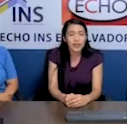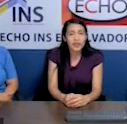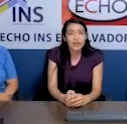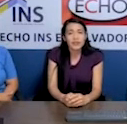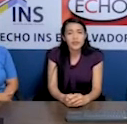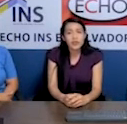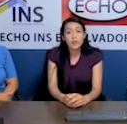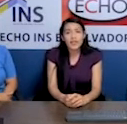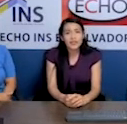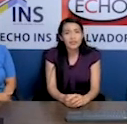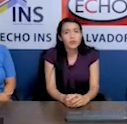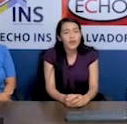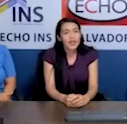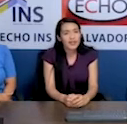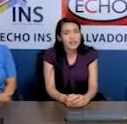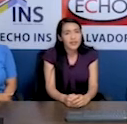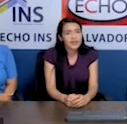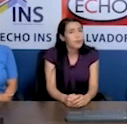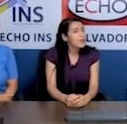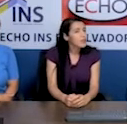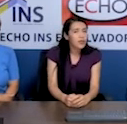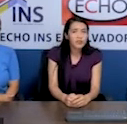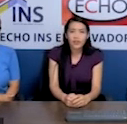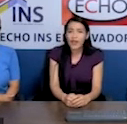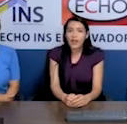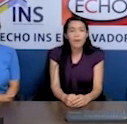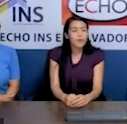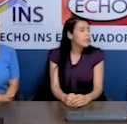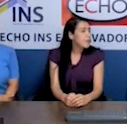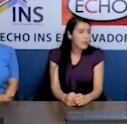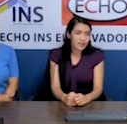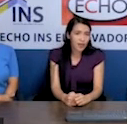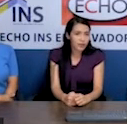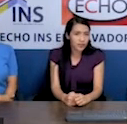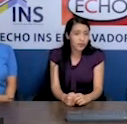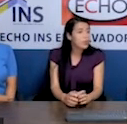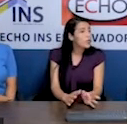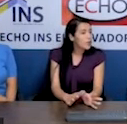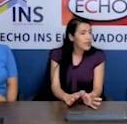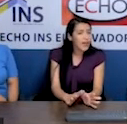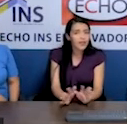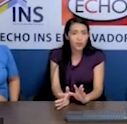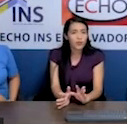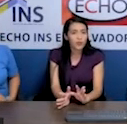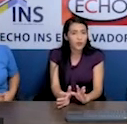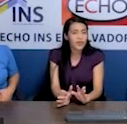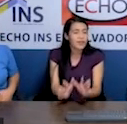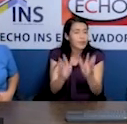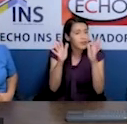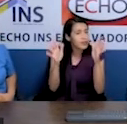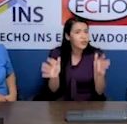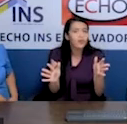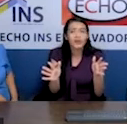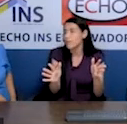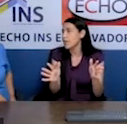paciente. Síndrome de lisis tumorales. Esta puede ser ocasionada por múltiples causas, oncológicas y no oncológicas,